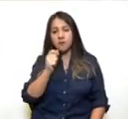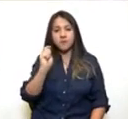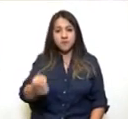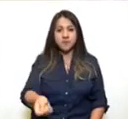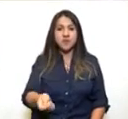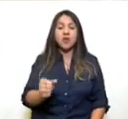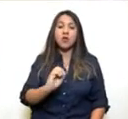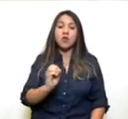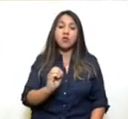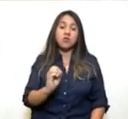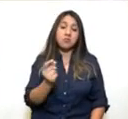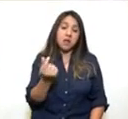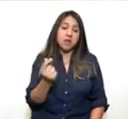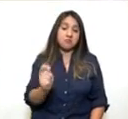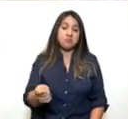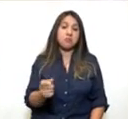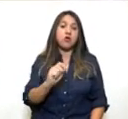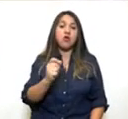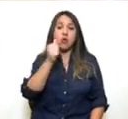dinero